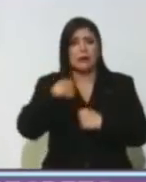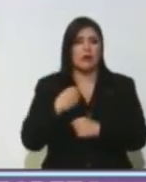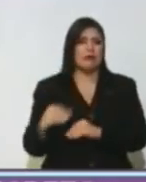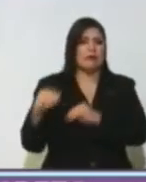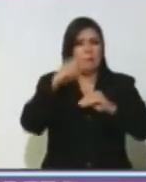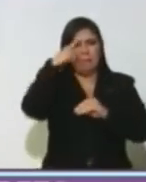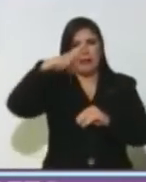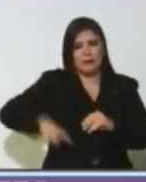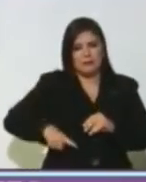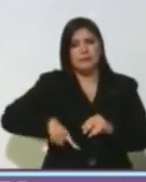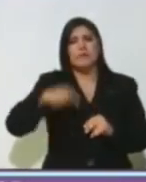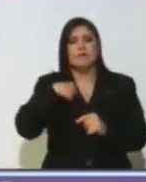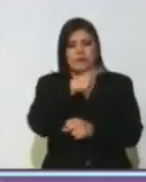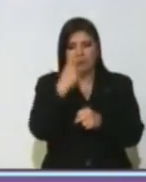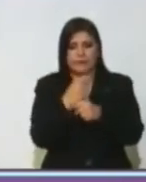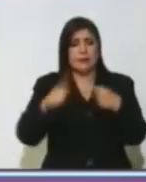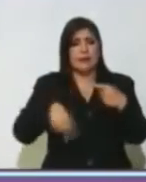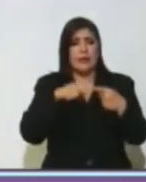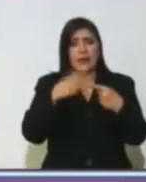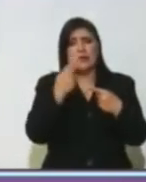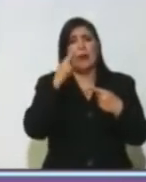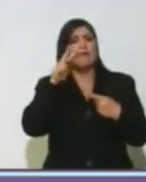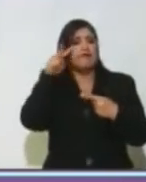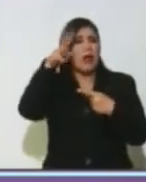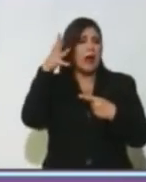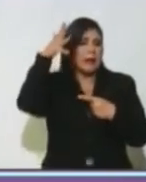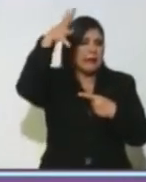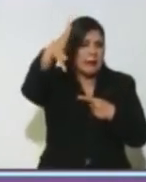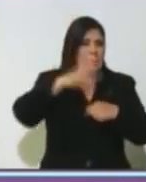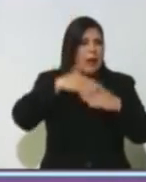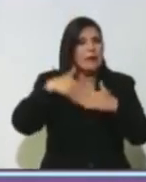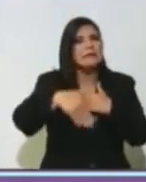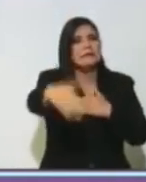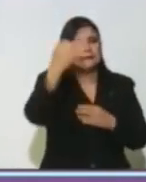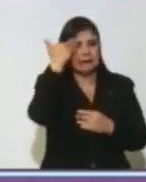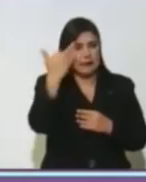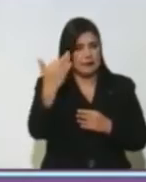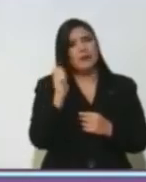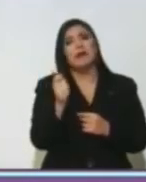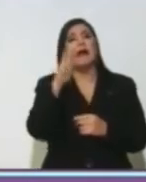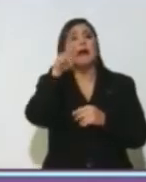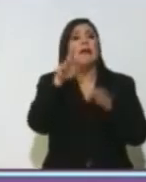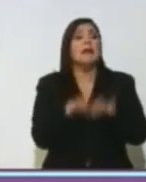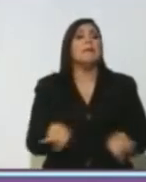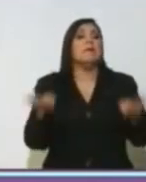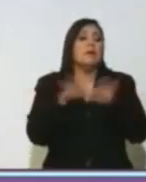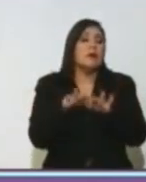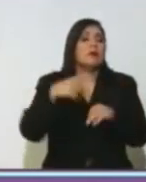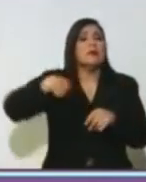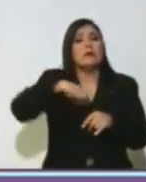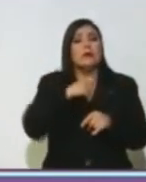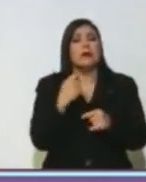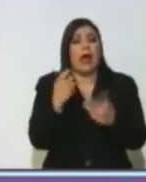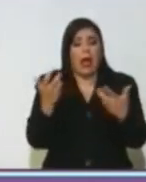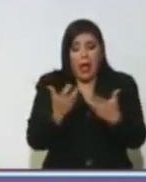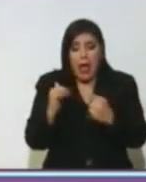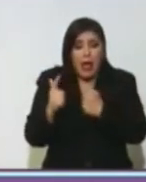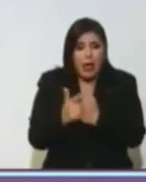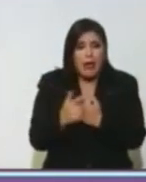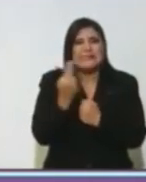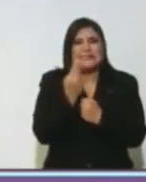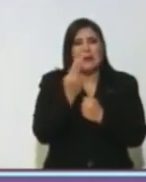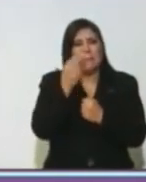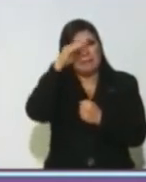primero como ya lo dije visión de largo plazo es muy importante que todo lo que hagamos sea pensando la ciudad